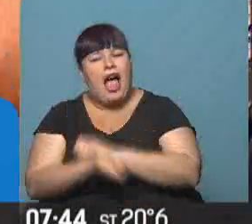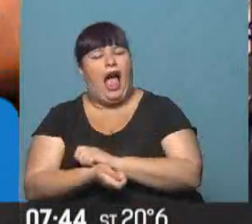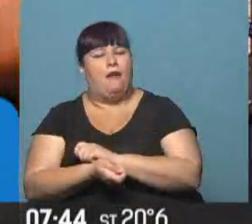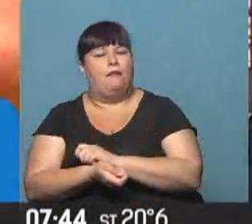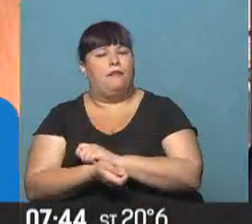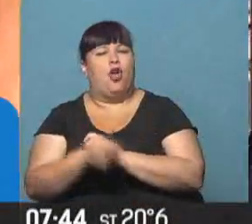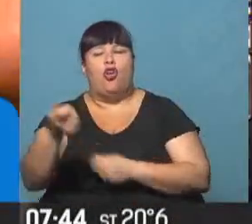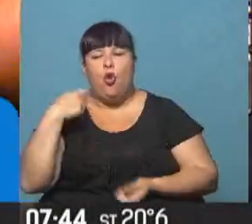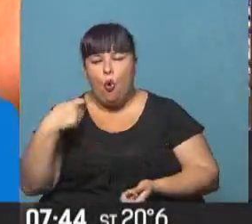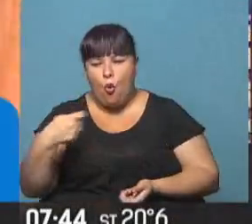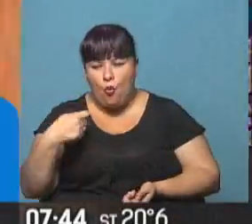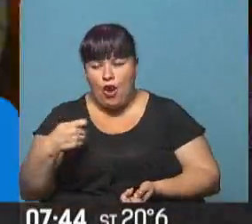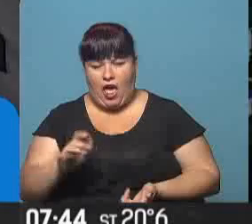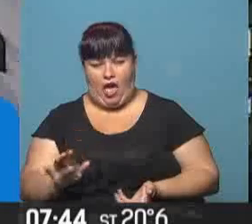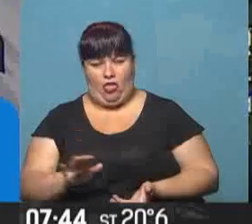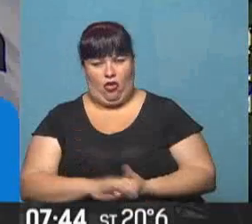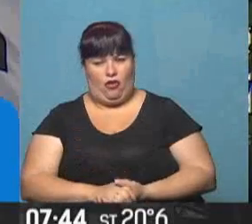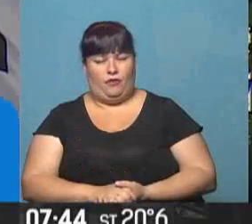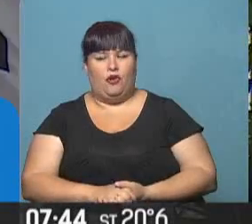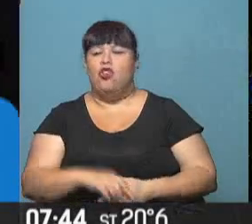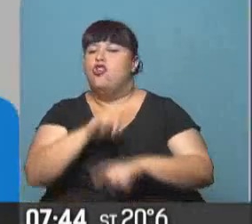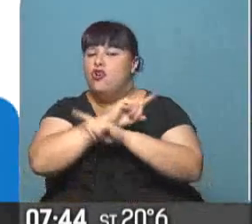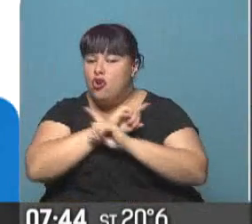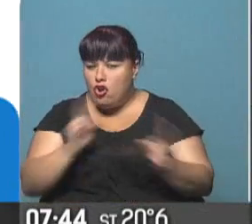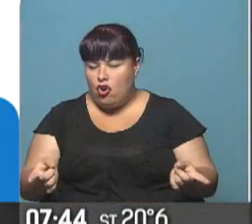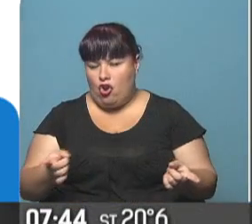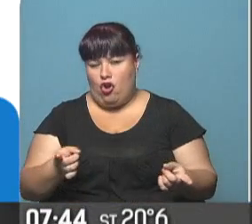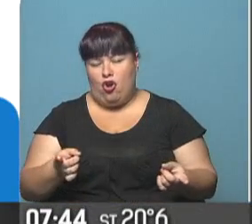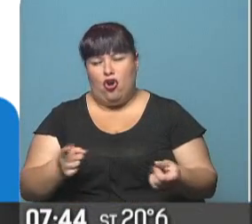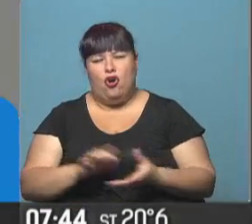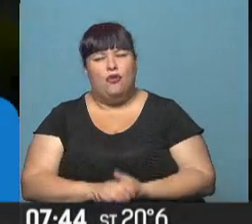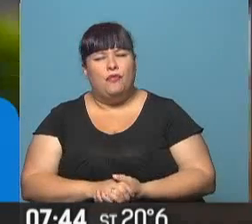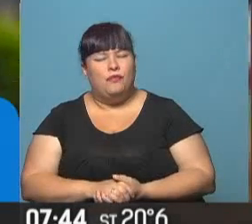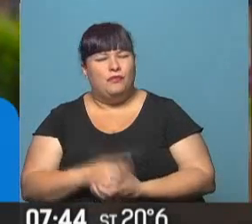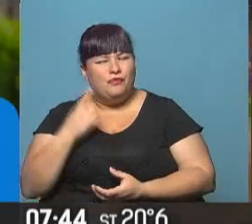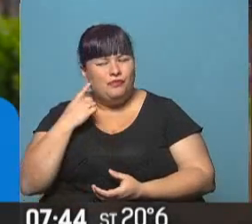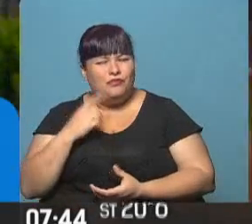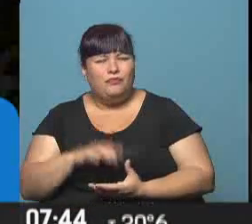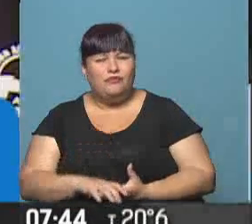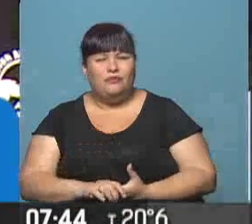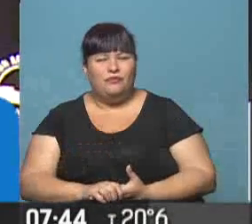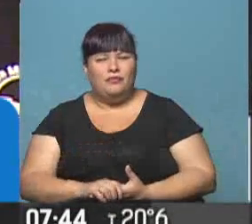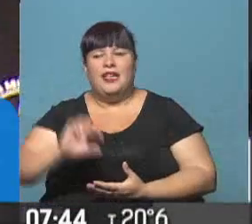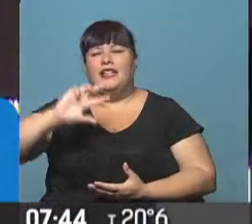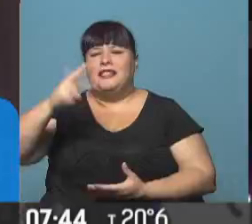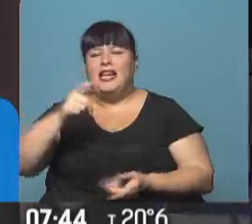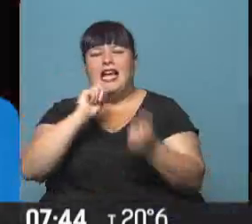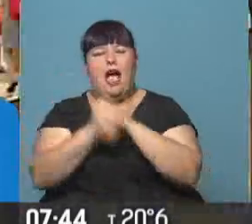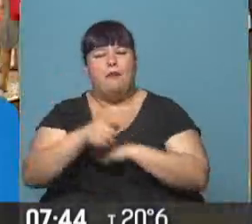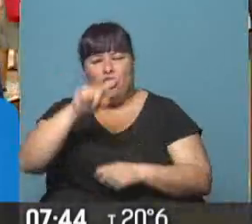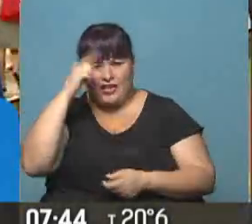reforma previsional! ¡No a la tercera reforma del